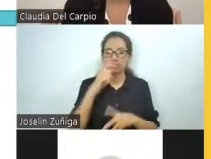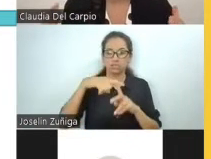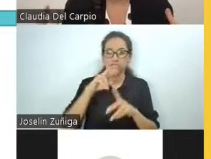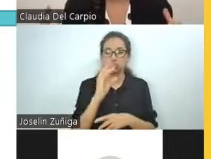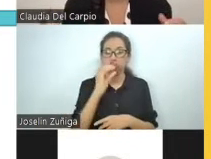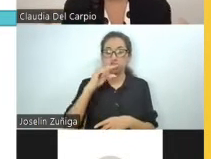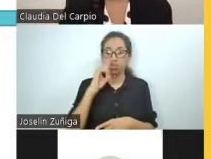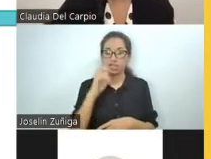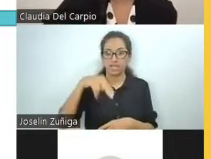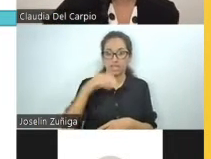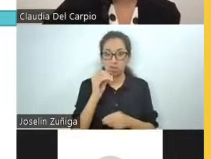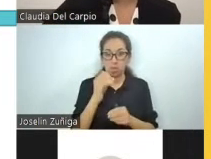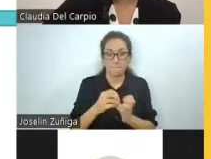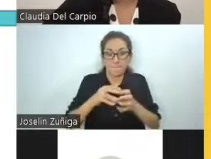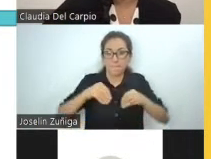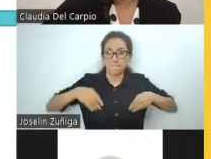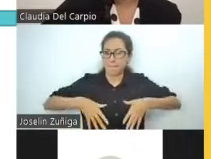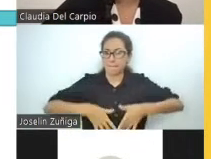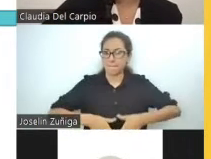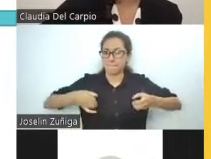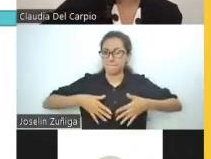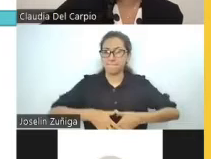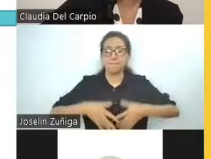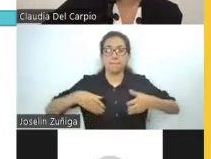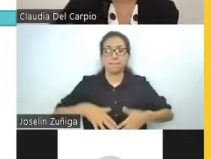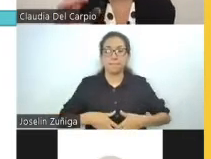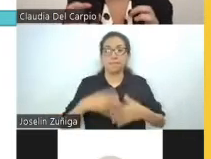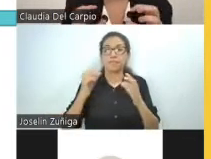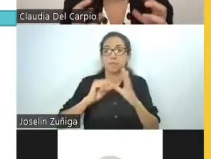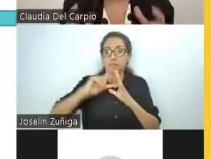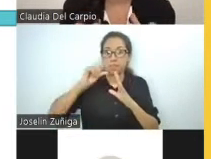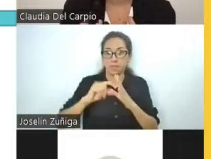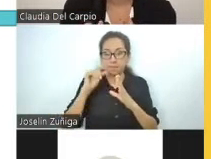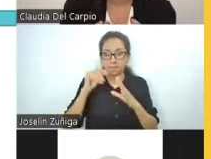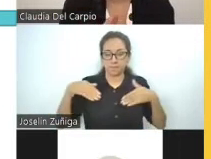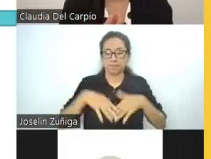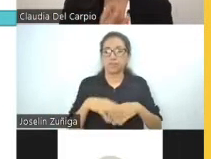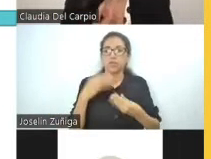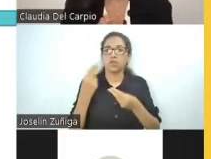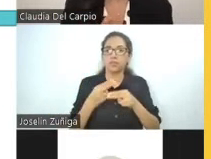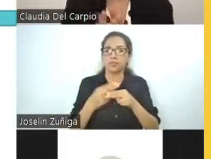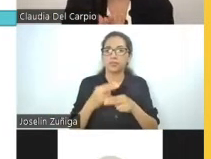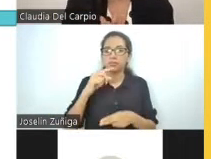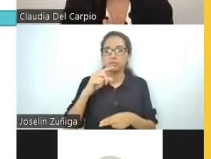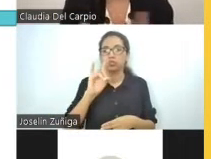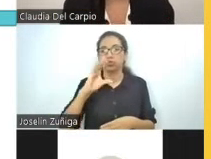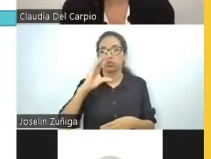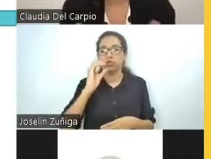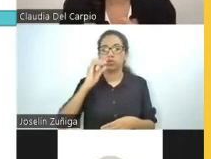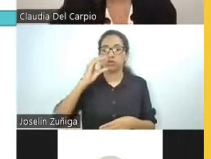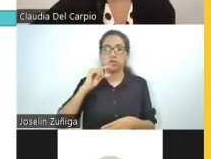niveles de estrógeno, se empiezan a almacenar a nivel de la mucosa depósitos de glucógeno o